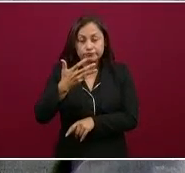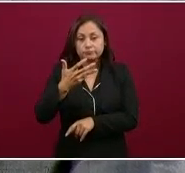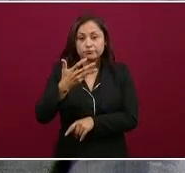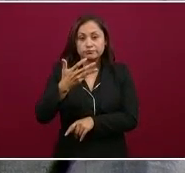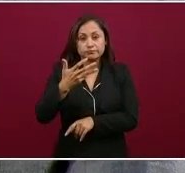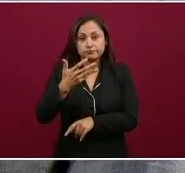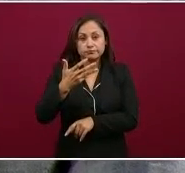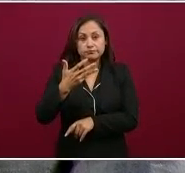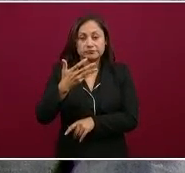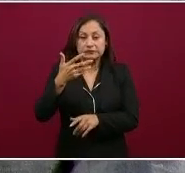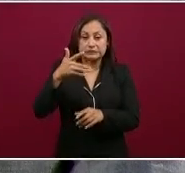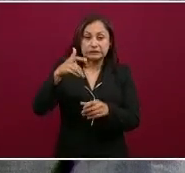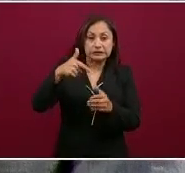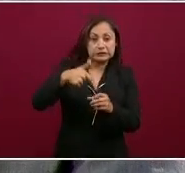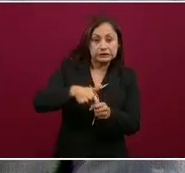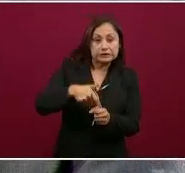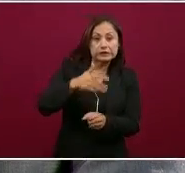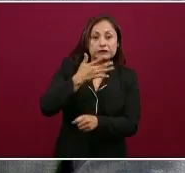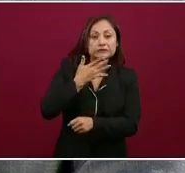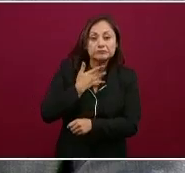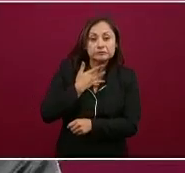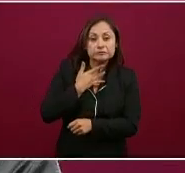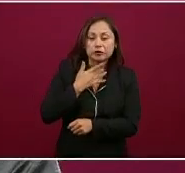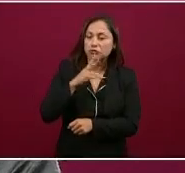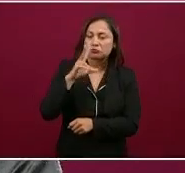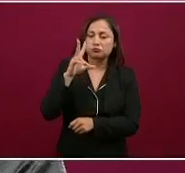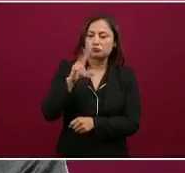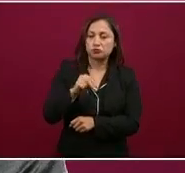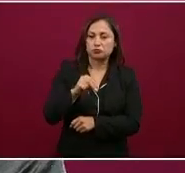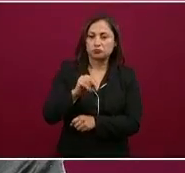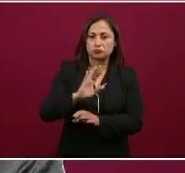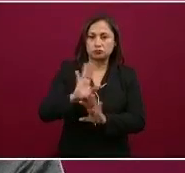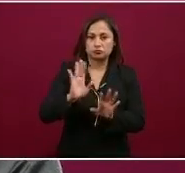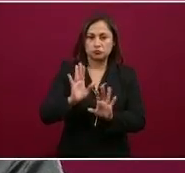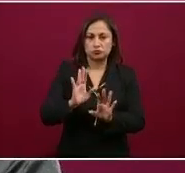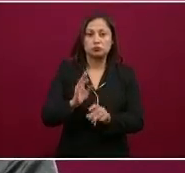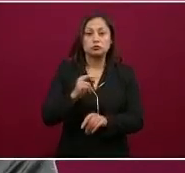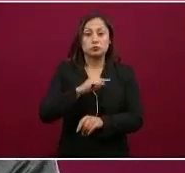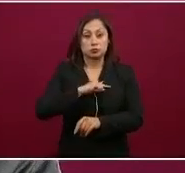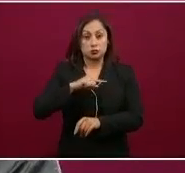de los combustibles en términos reales. Estamos cuidando